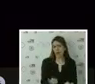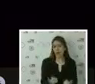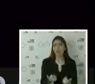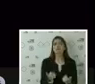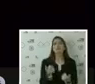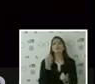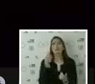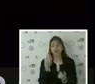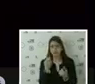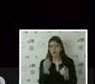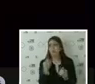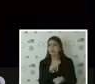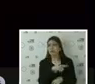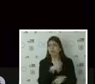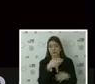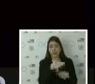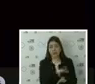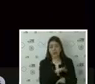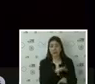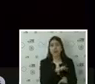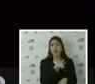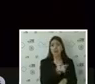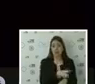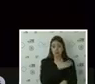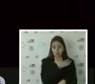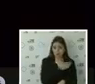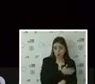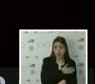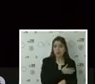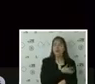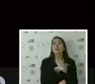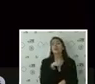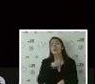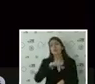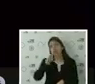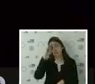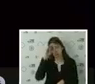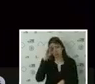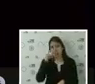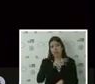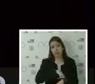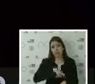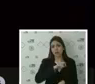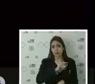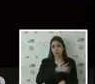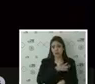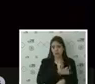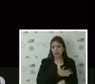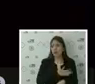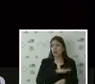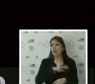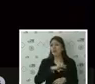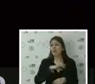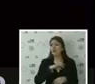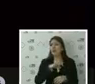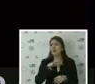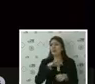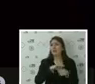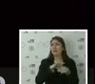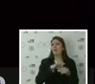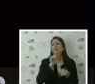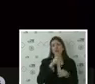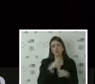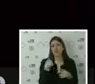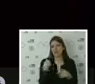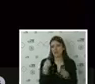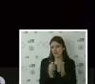ámbito democrático, pienso que la democracia, como la he visto en mis clases de formación cívica